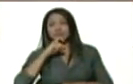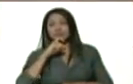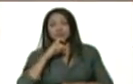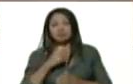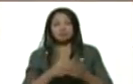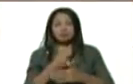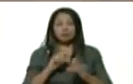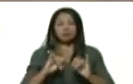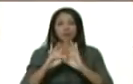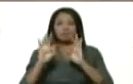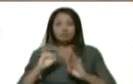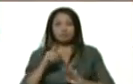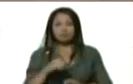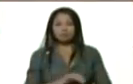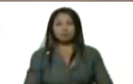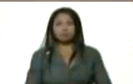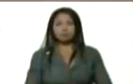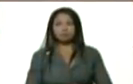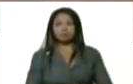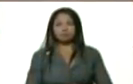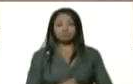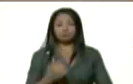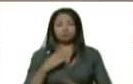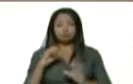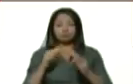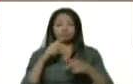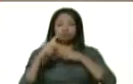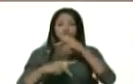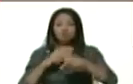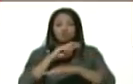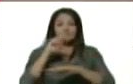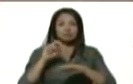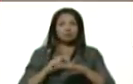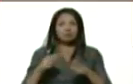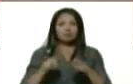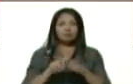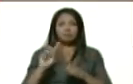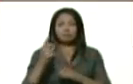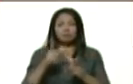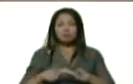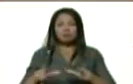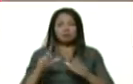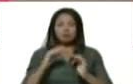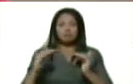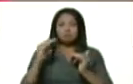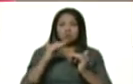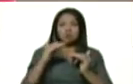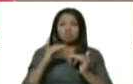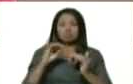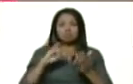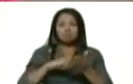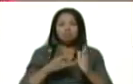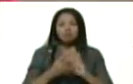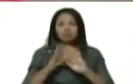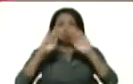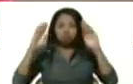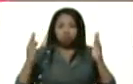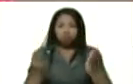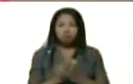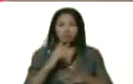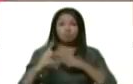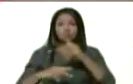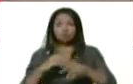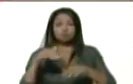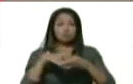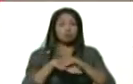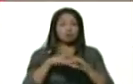cara. Yo ordené con producción nacional de primer nivel tecnológico del mundo aquí, producir los